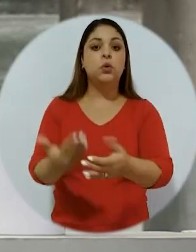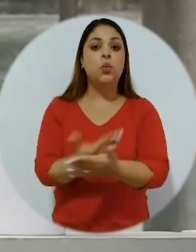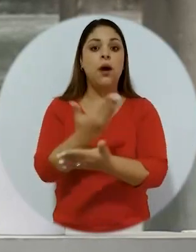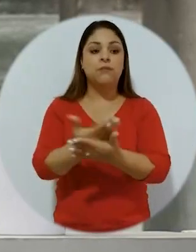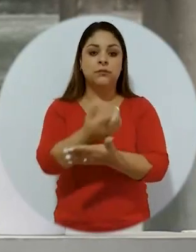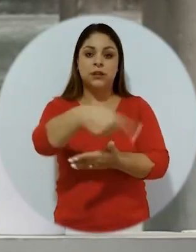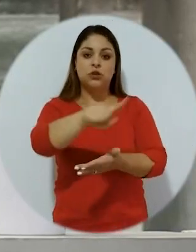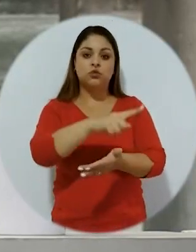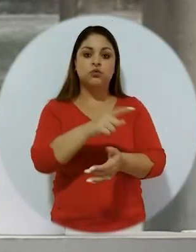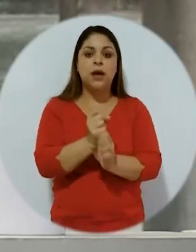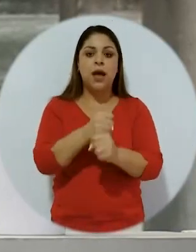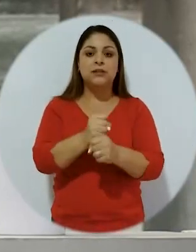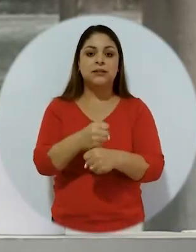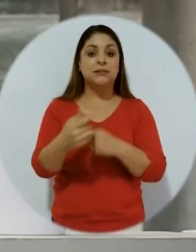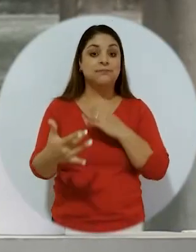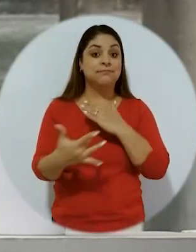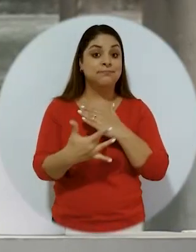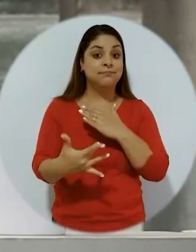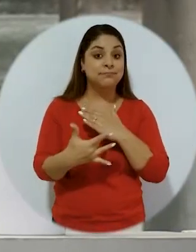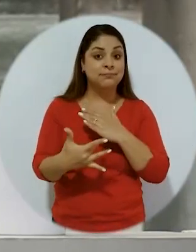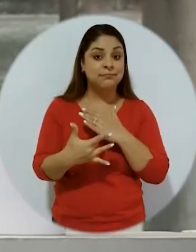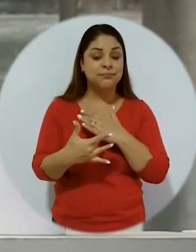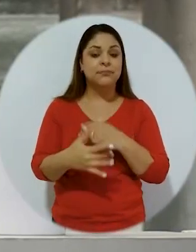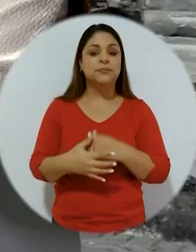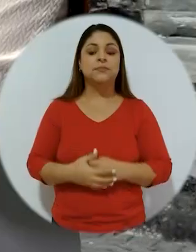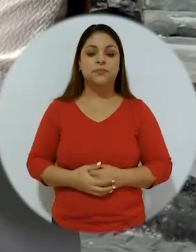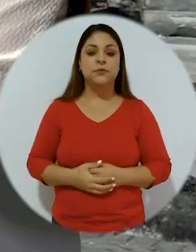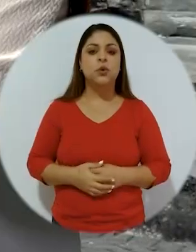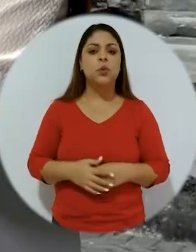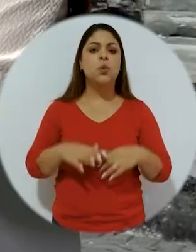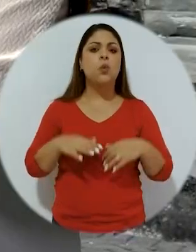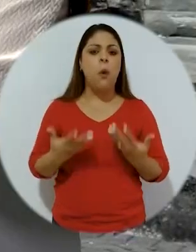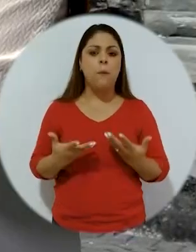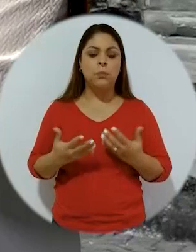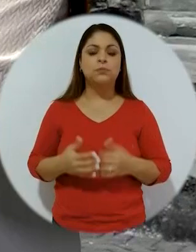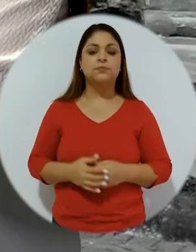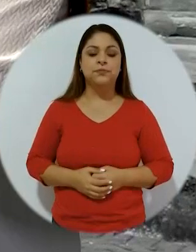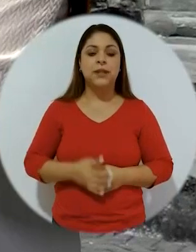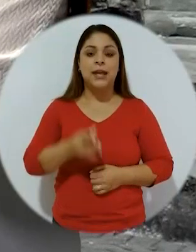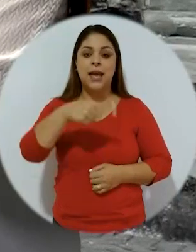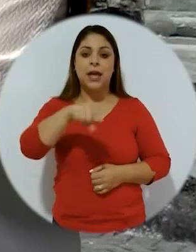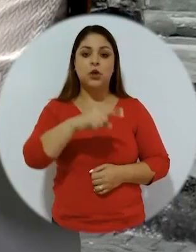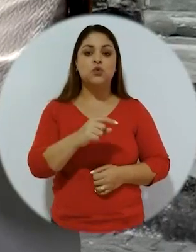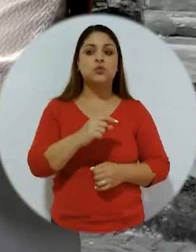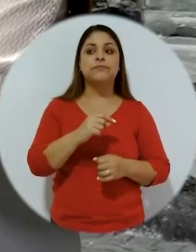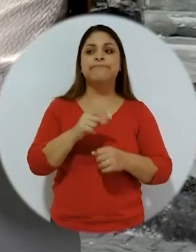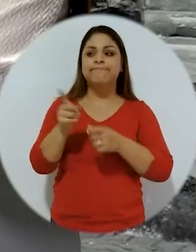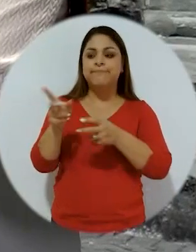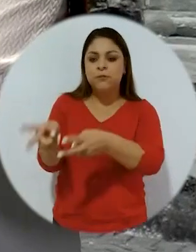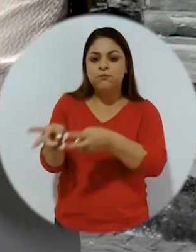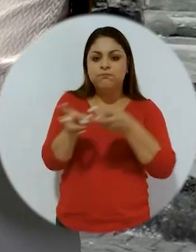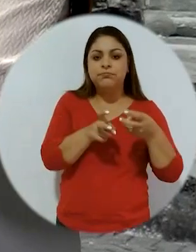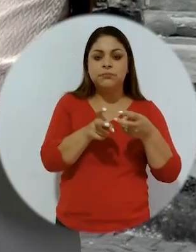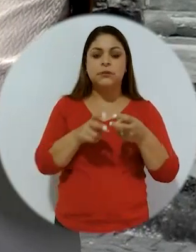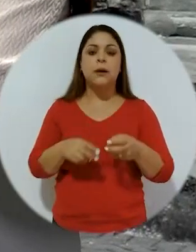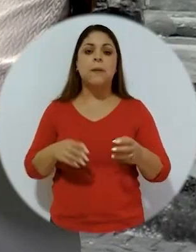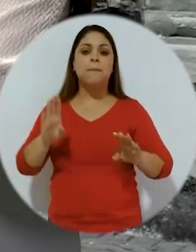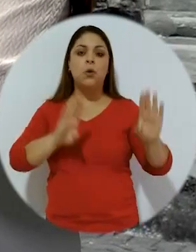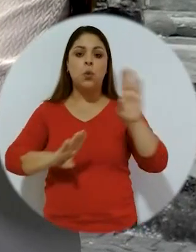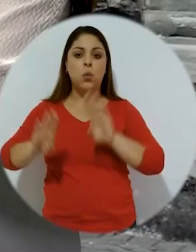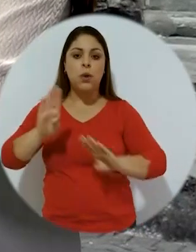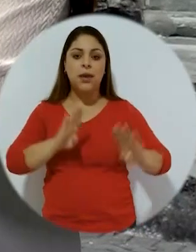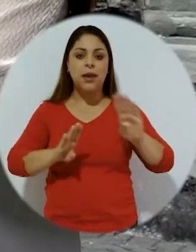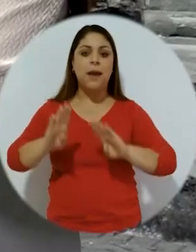nuevas tecnologías a partir de lo que decía ahorita Celestina, que son los principios biológicos, que